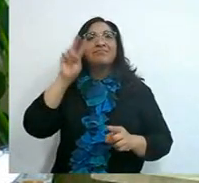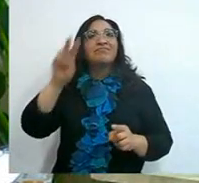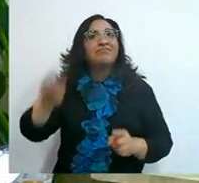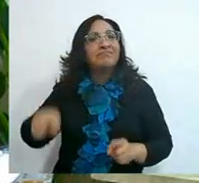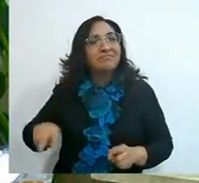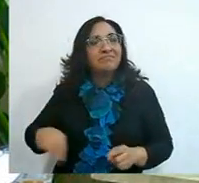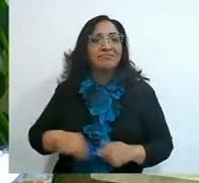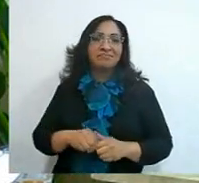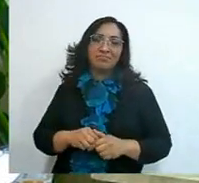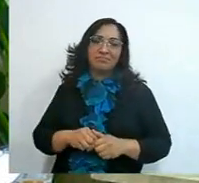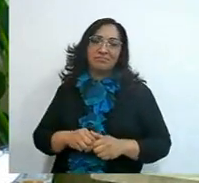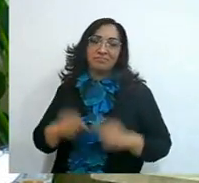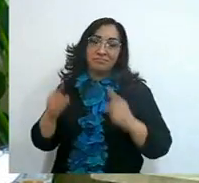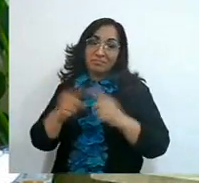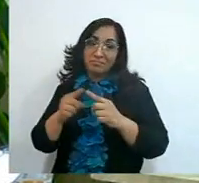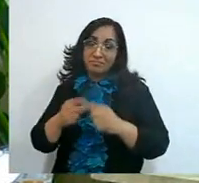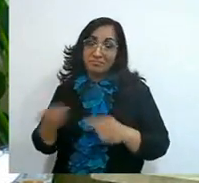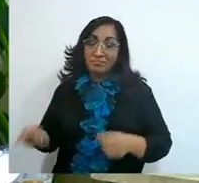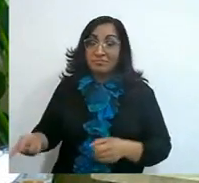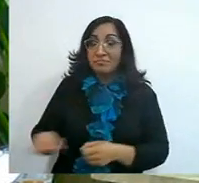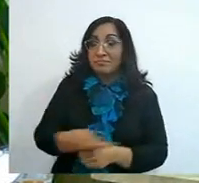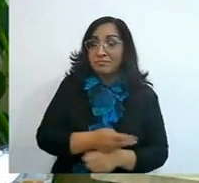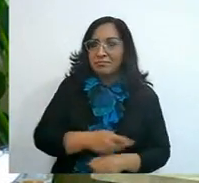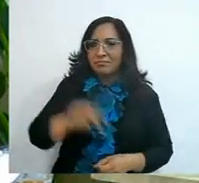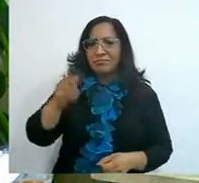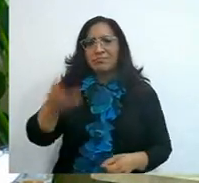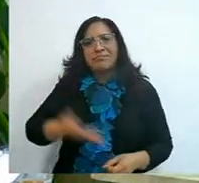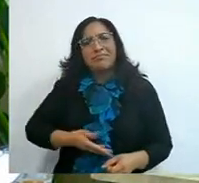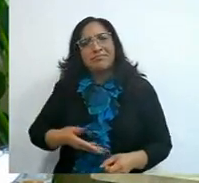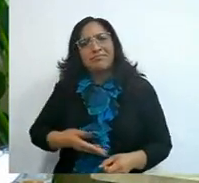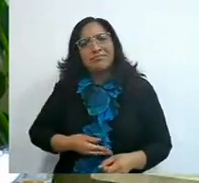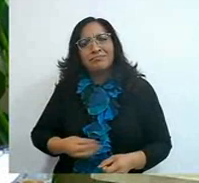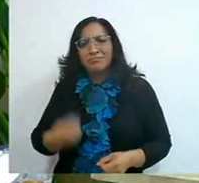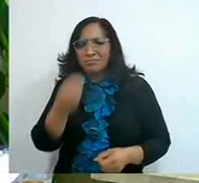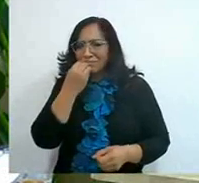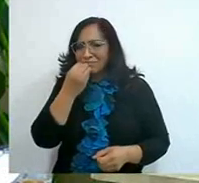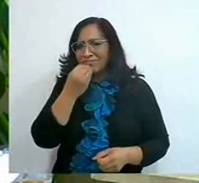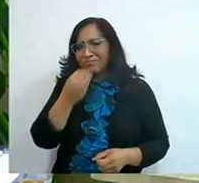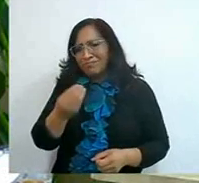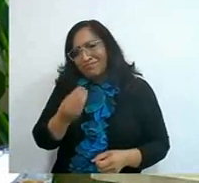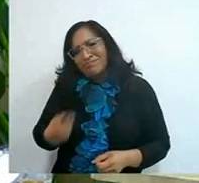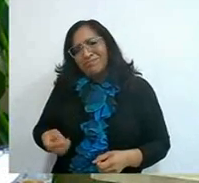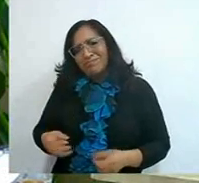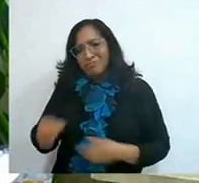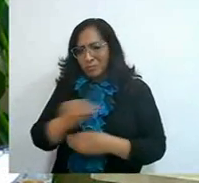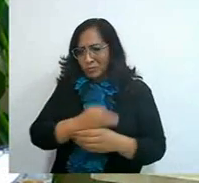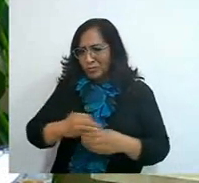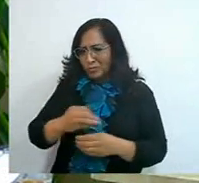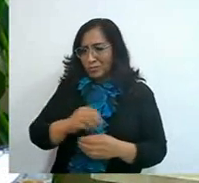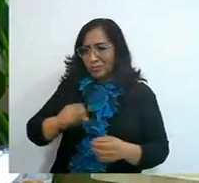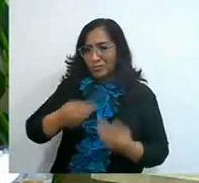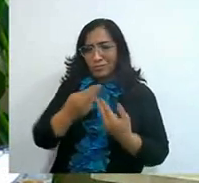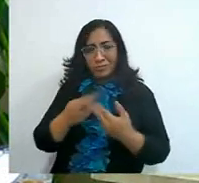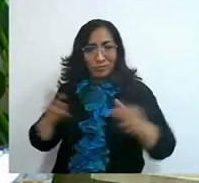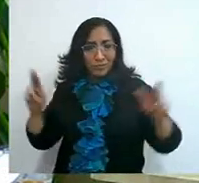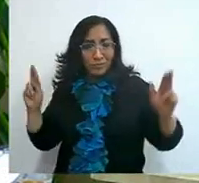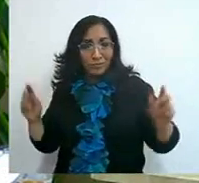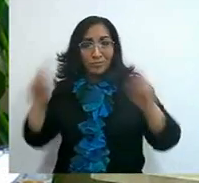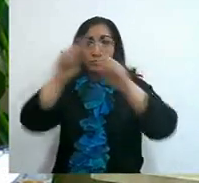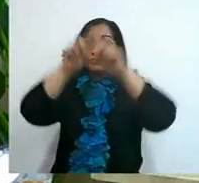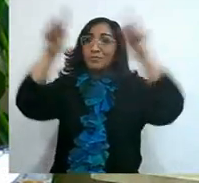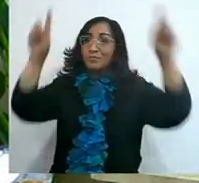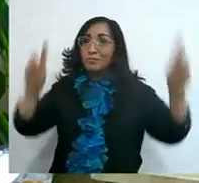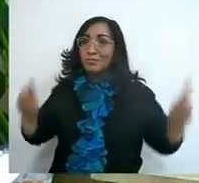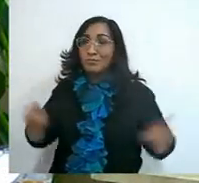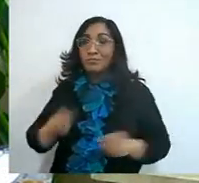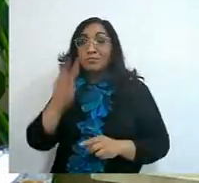Hay lugares donde tienen, pues ahí usted tiene hambre, pues ahí hay cafetería, un ladito, sálgase, también le ponen la pantalla, usted está, ahí puede